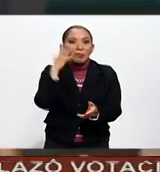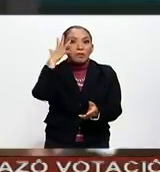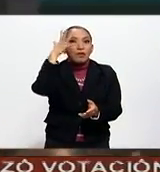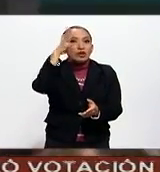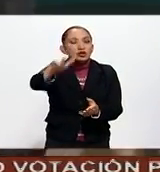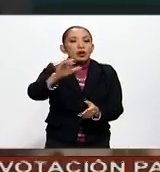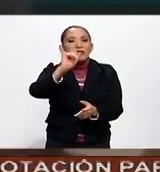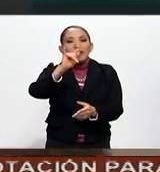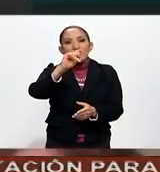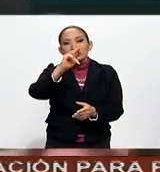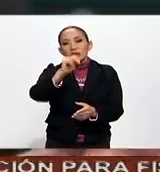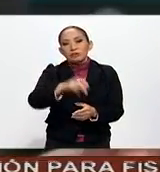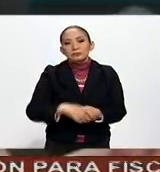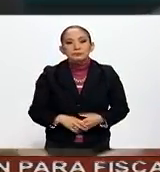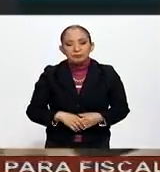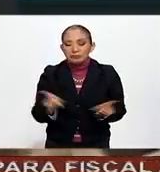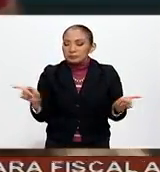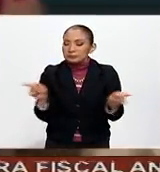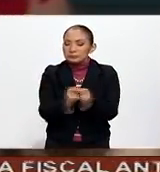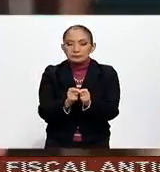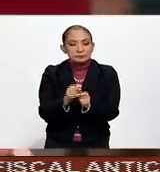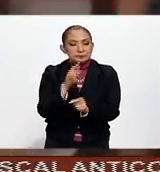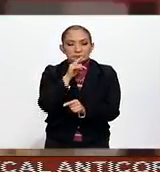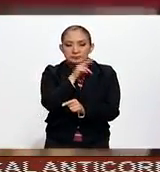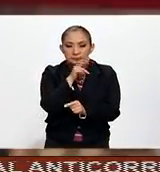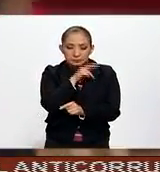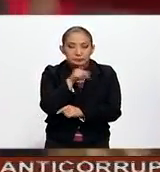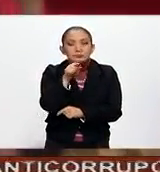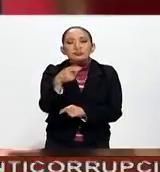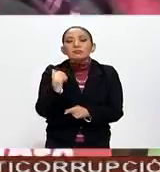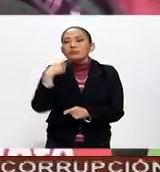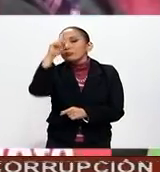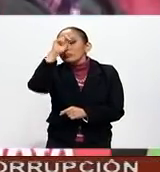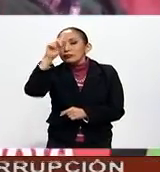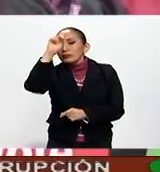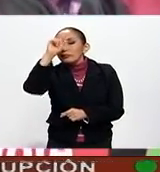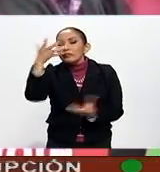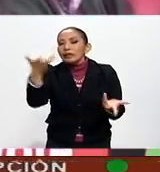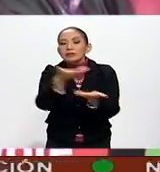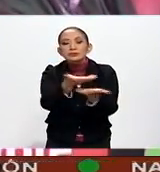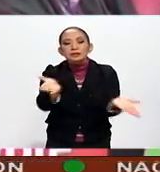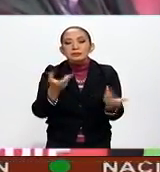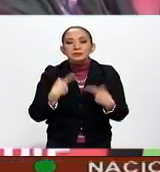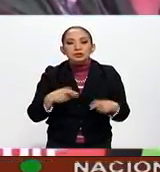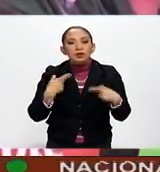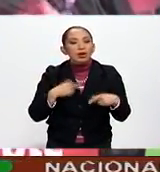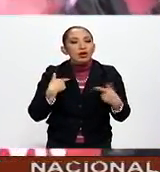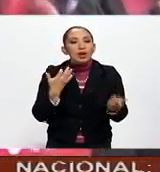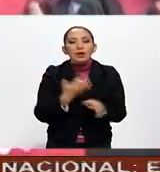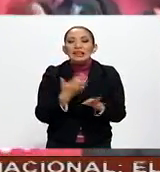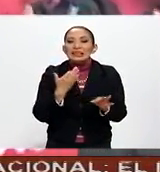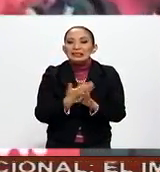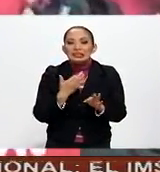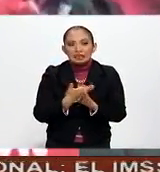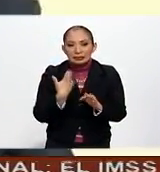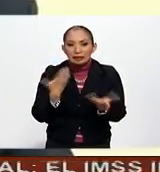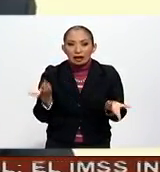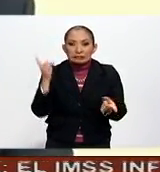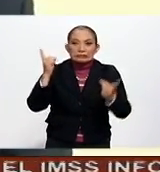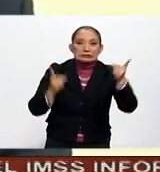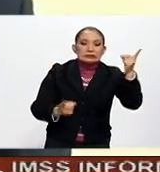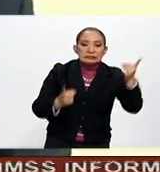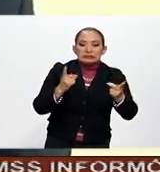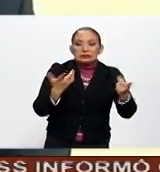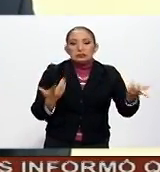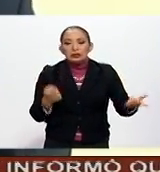expectativas de inflación del público. Brevemente, Víctor Felipe Piz, ¿qué recomendaciones le harías a las personas que están en este momento pues con dudas